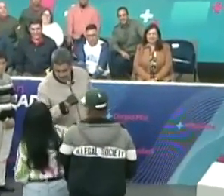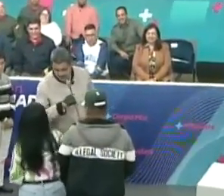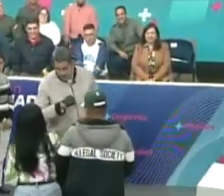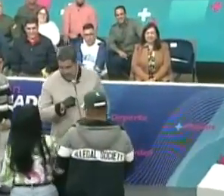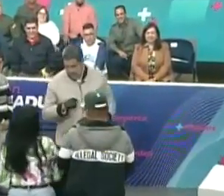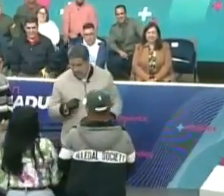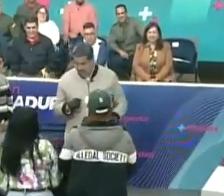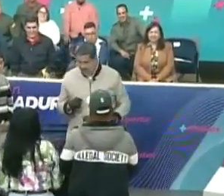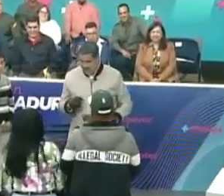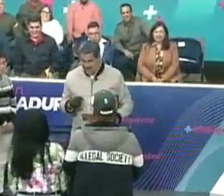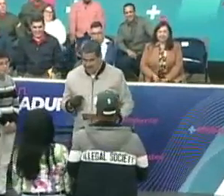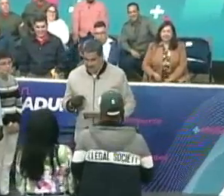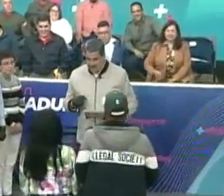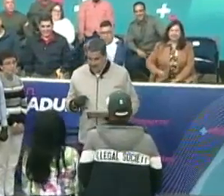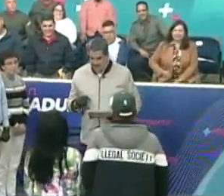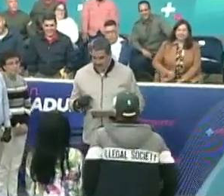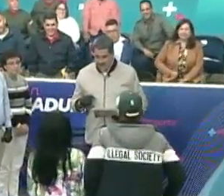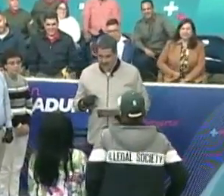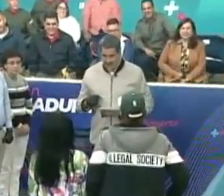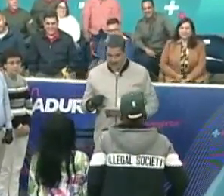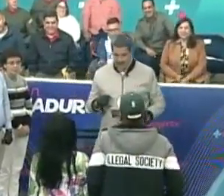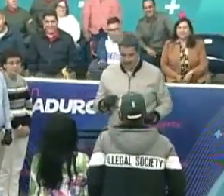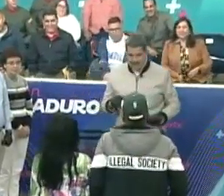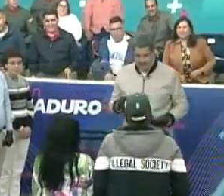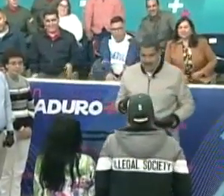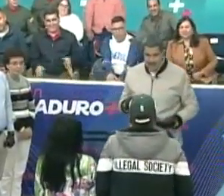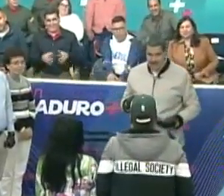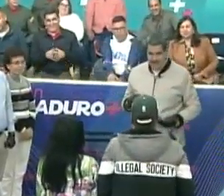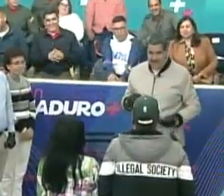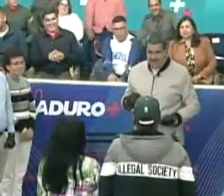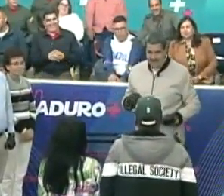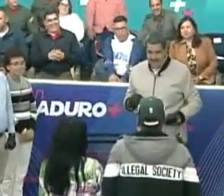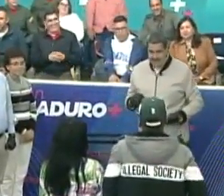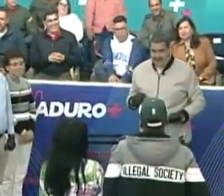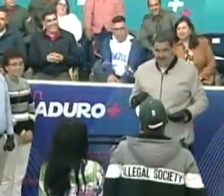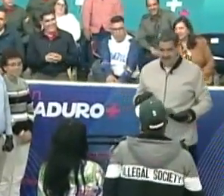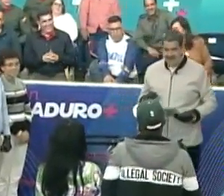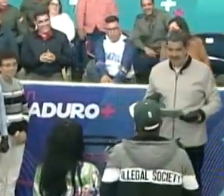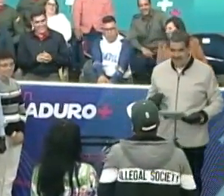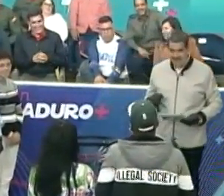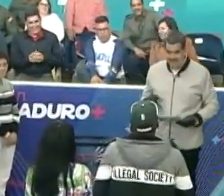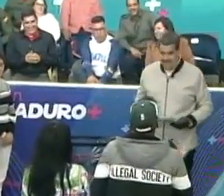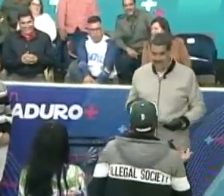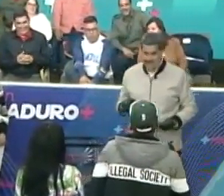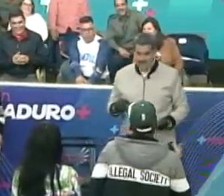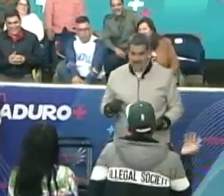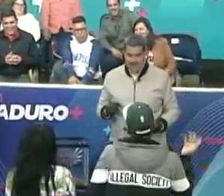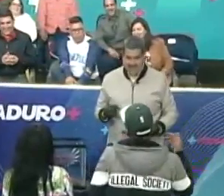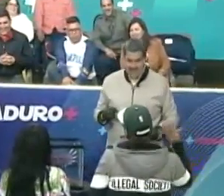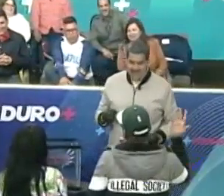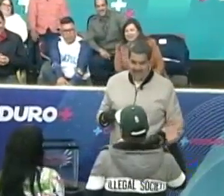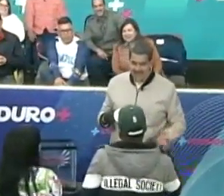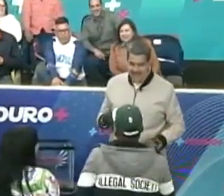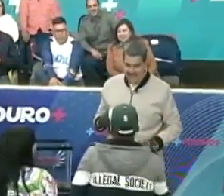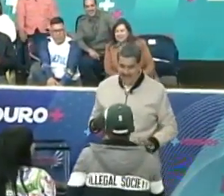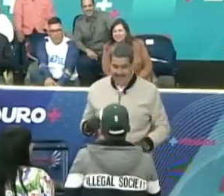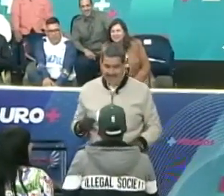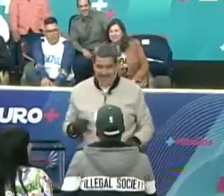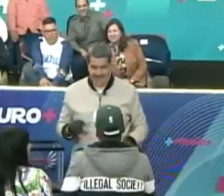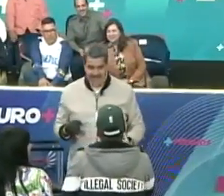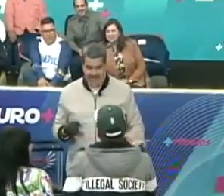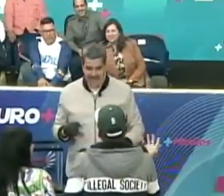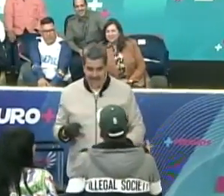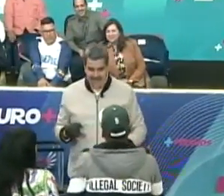¿cómo estás tú? Chévere. ¿Qué me dices? ¿Qué me cuentas? Oye, nervioso. Ya yo perdí los nervios hace mucho rato,